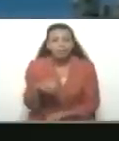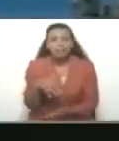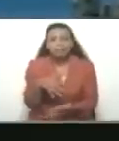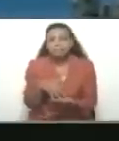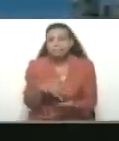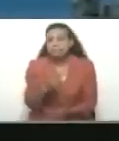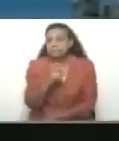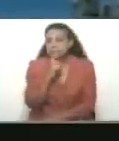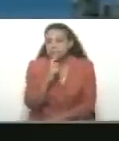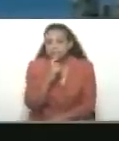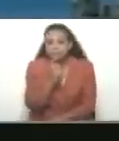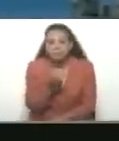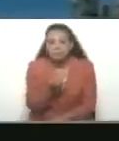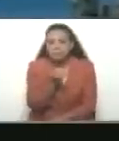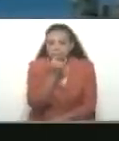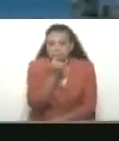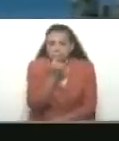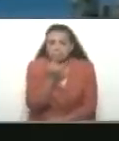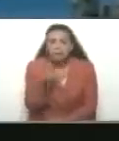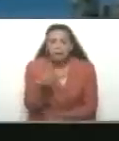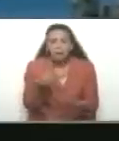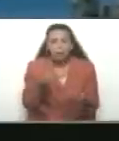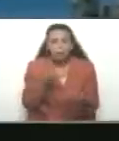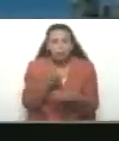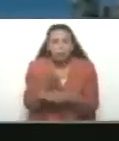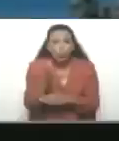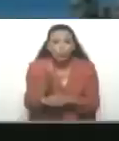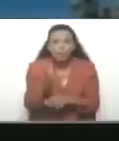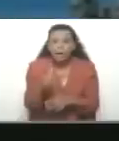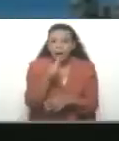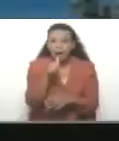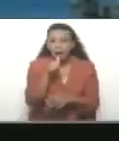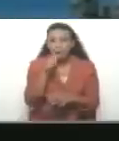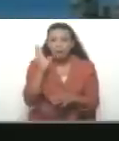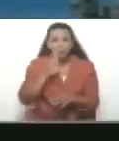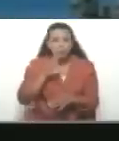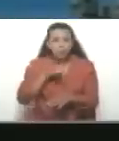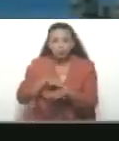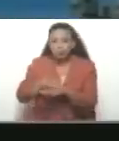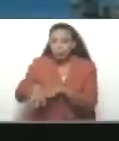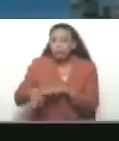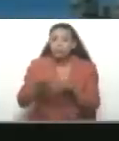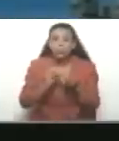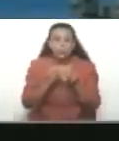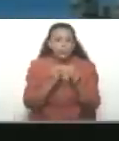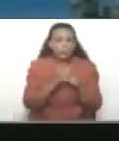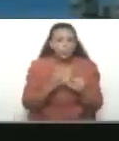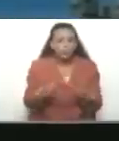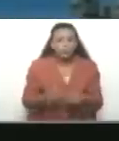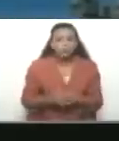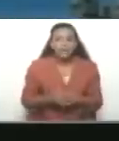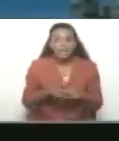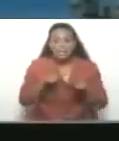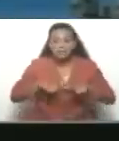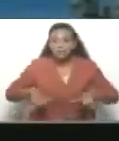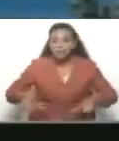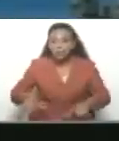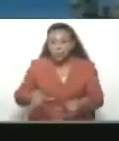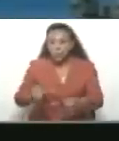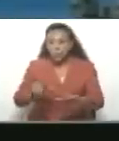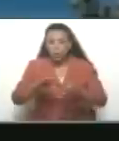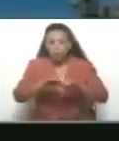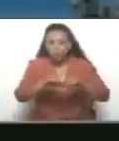bastante que eran el la obstrucción del aguas servidas ya Fue totalmente solucionado esa situación pues